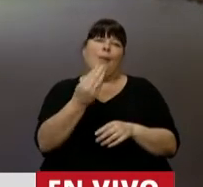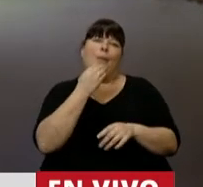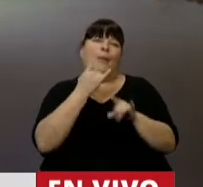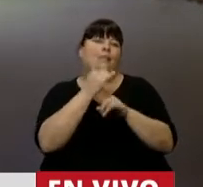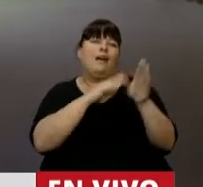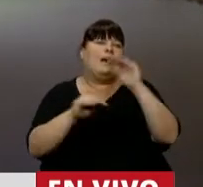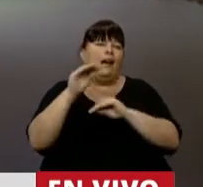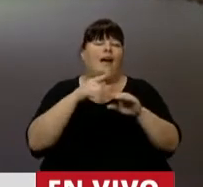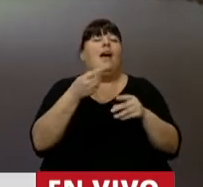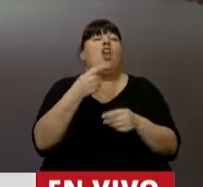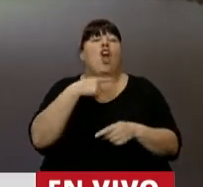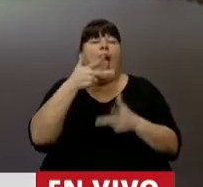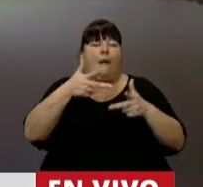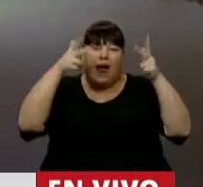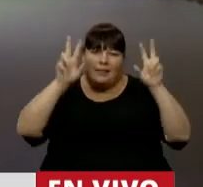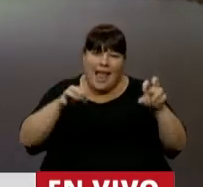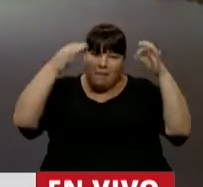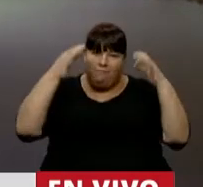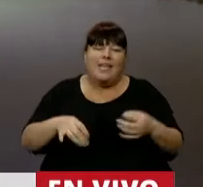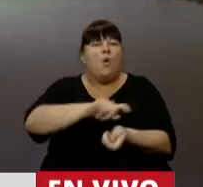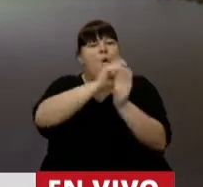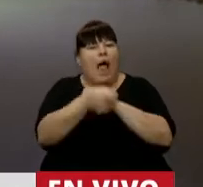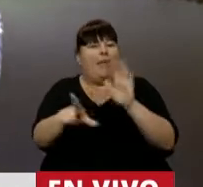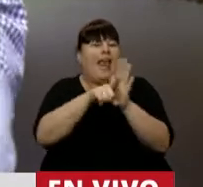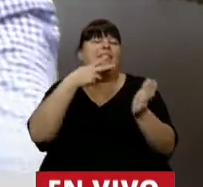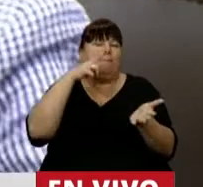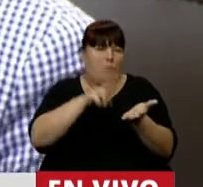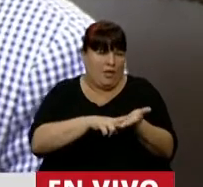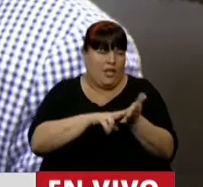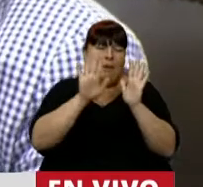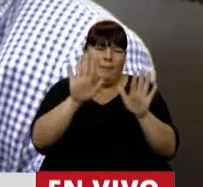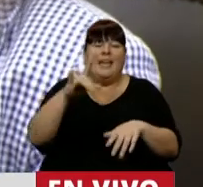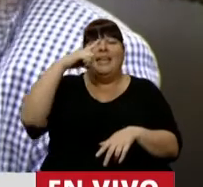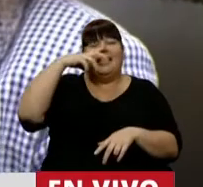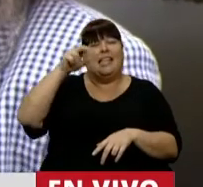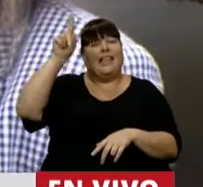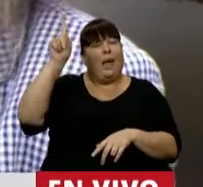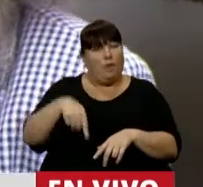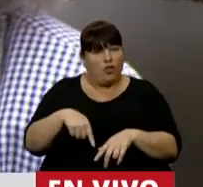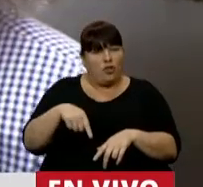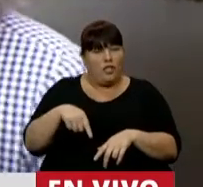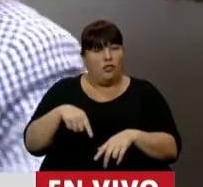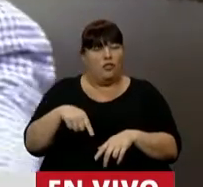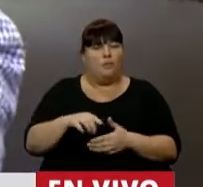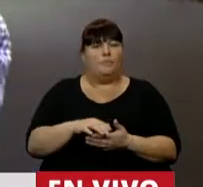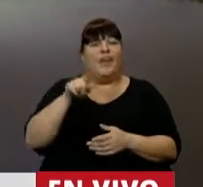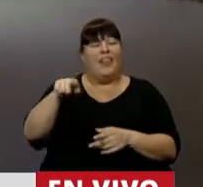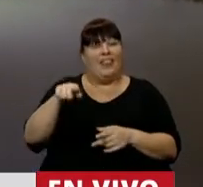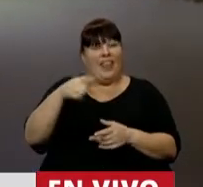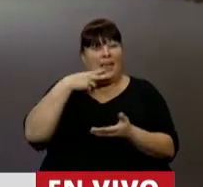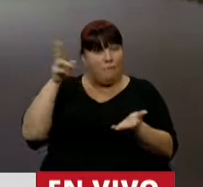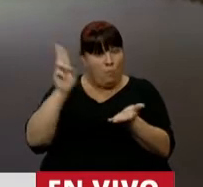de qué, del tema central que es una reforma tributaria. Mire, presidente, el 70% de